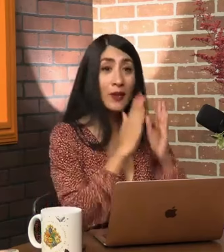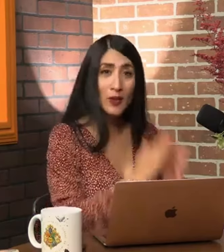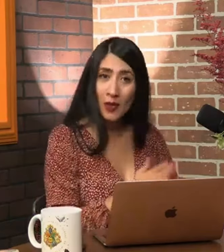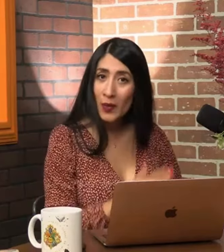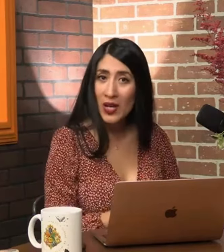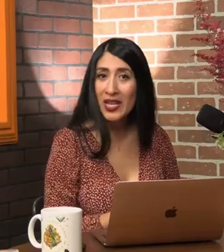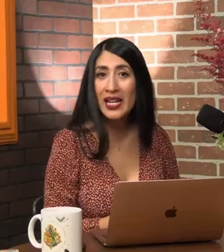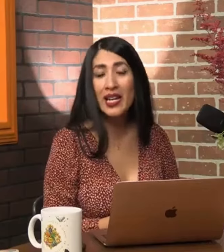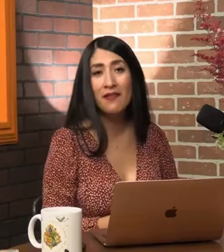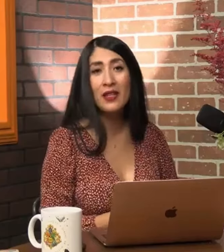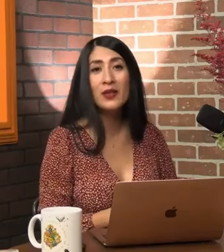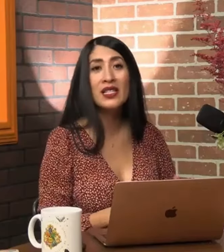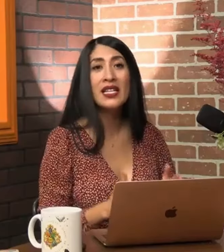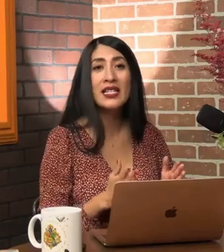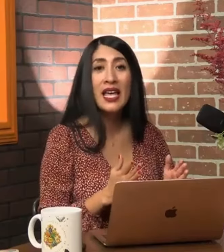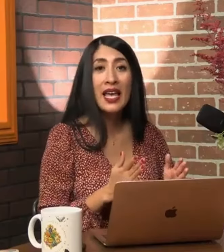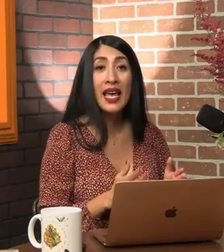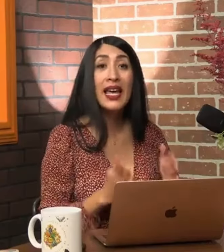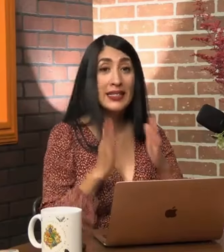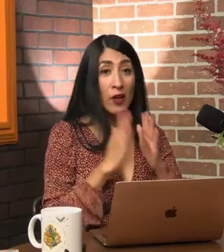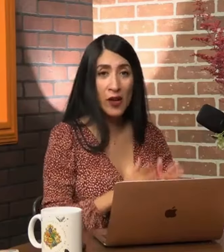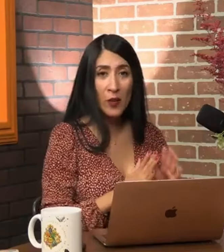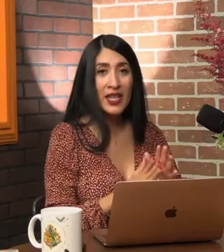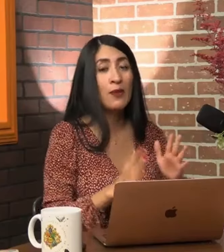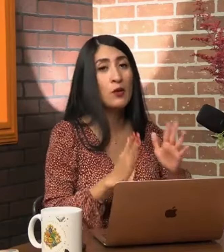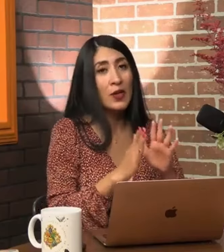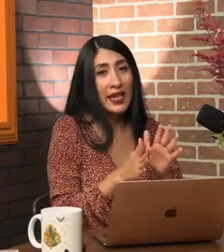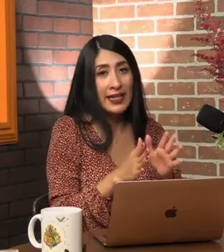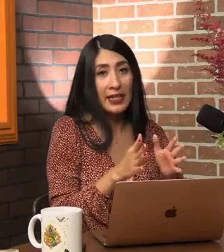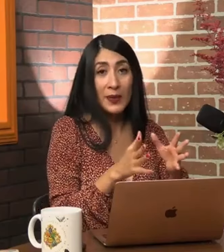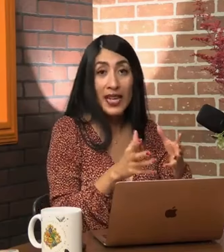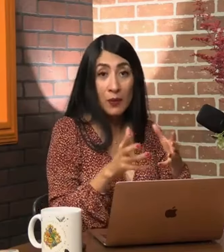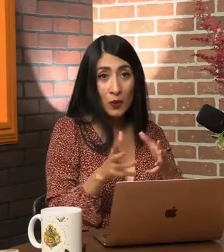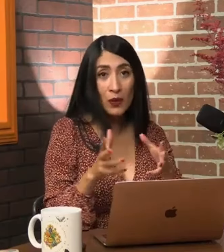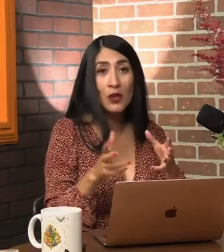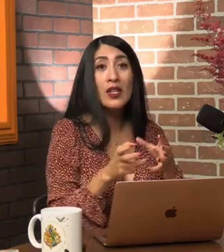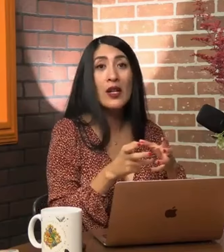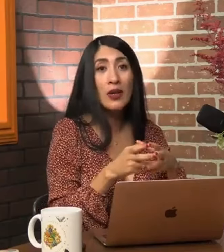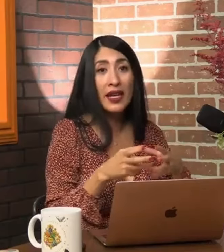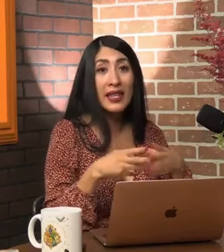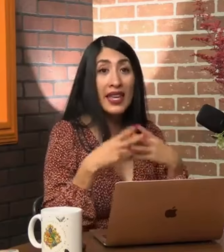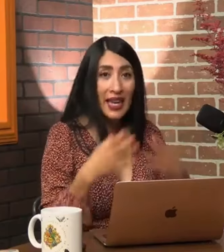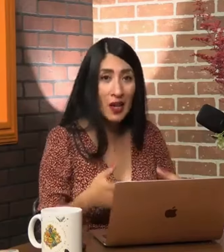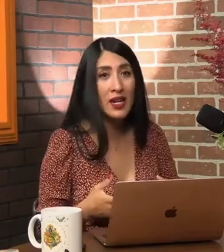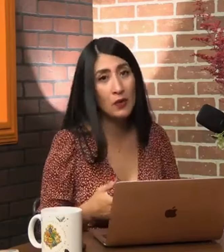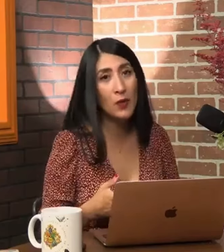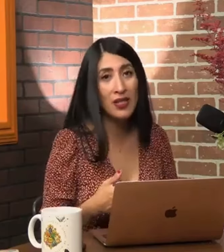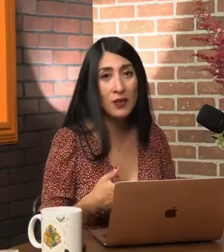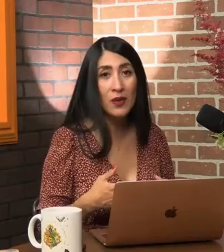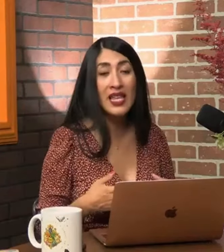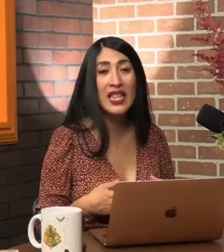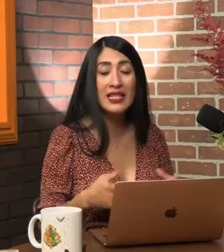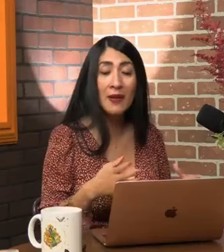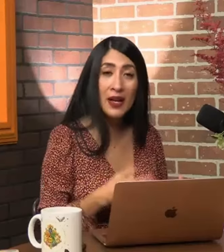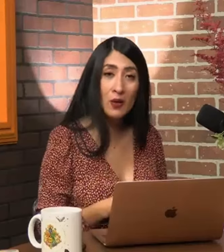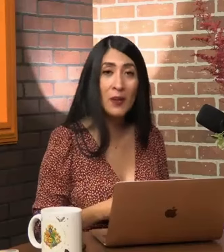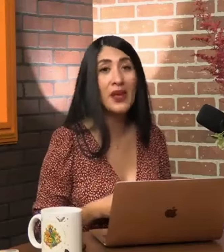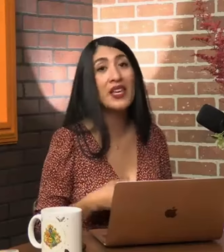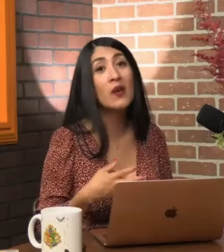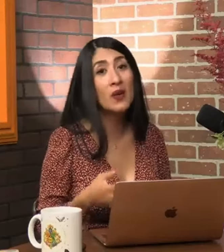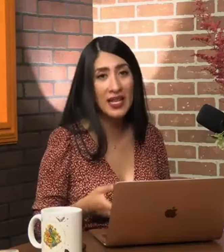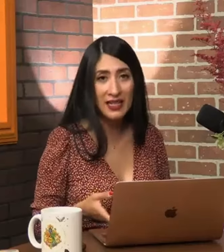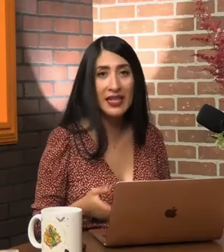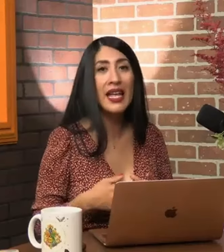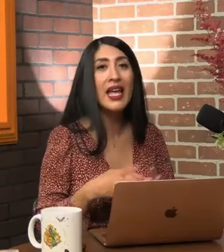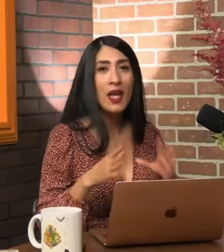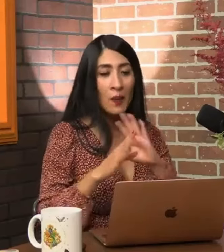por cierto, si no vio ayer el Café y Noticias, se lo recomendamos porque les explicamos mucho de lo que dijeron las propias autoridades del Banco de